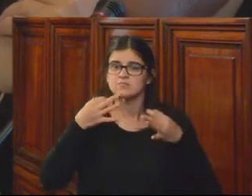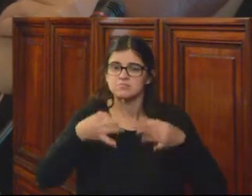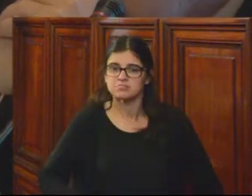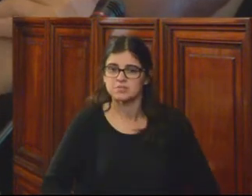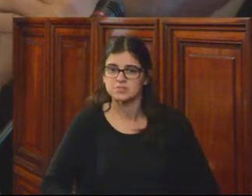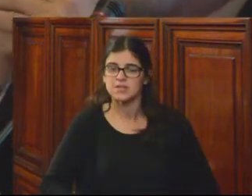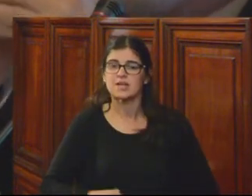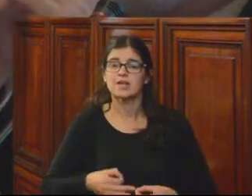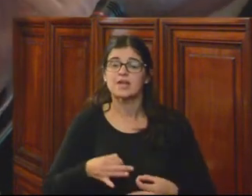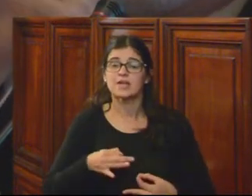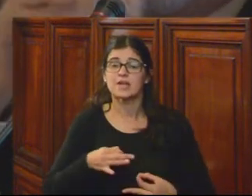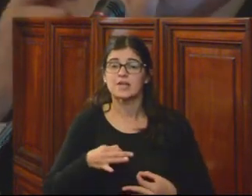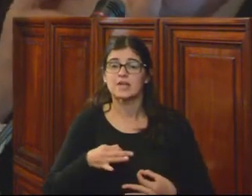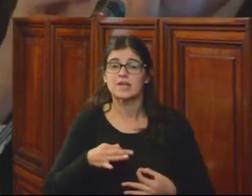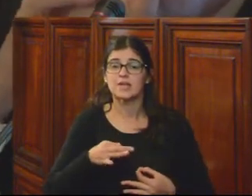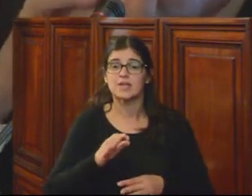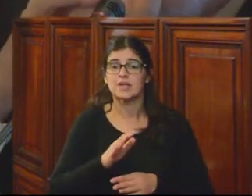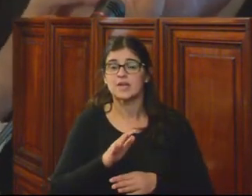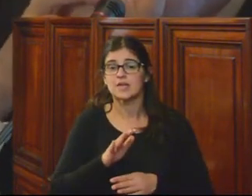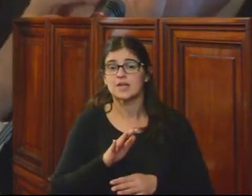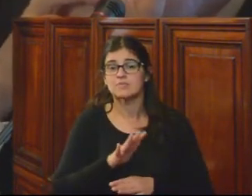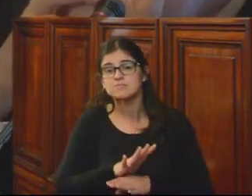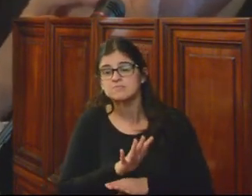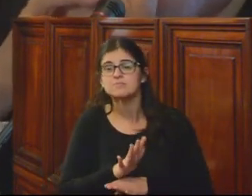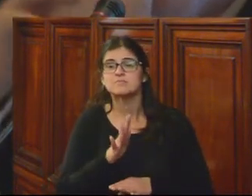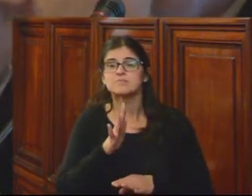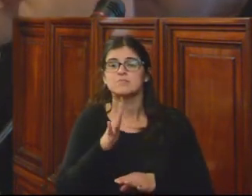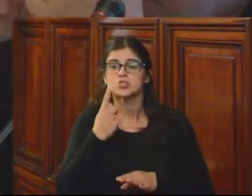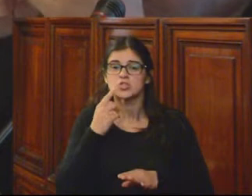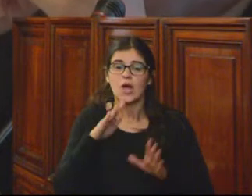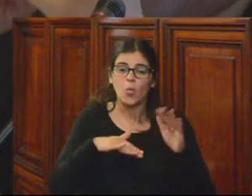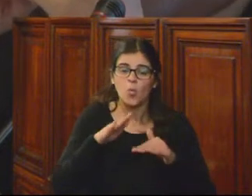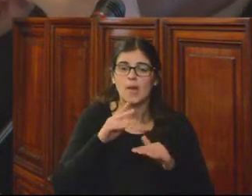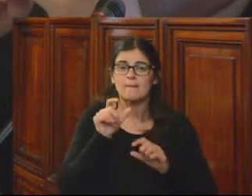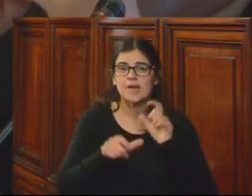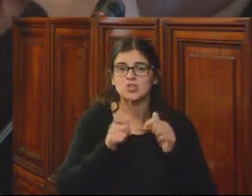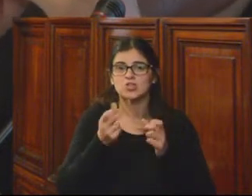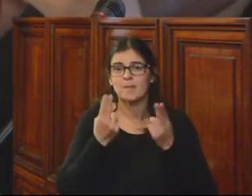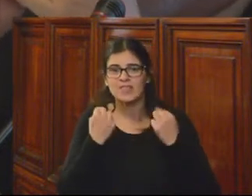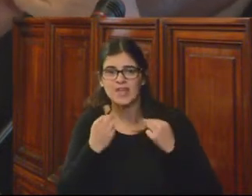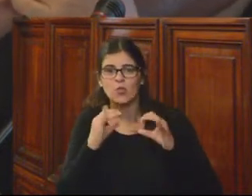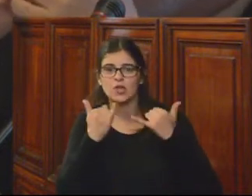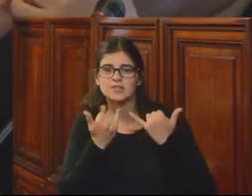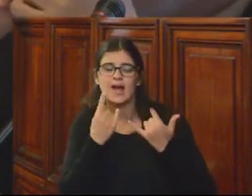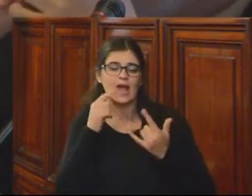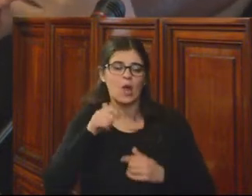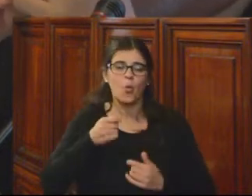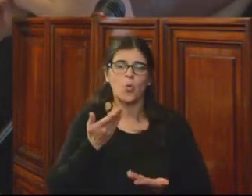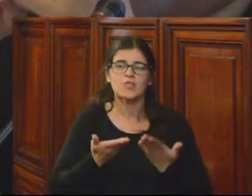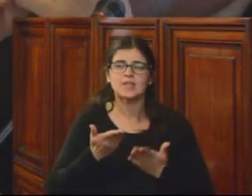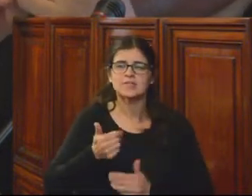que aparentemente se han sometido incluso algunas personas a la justicia militar,